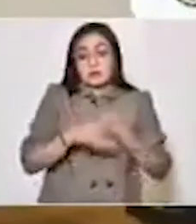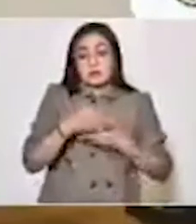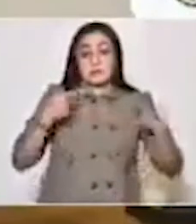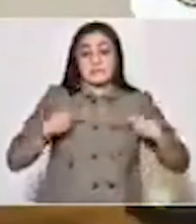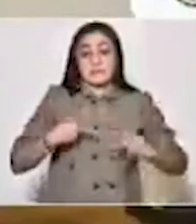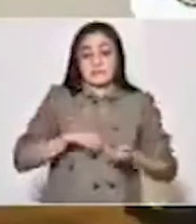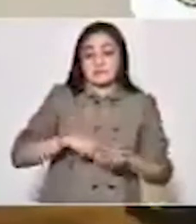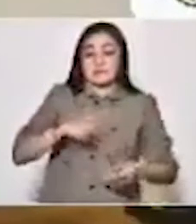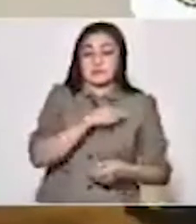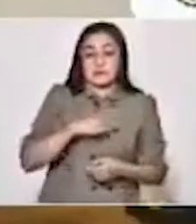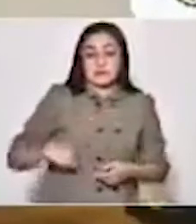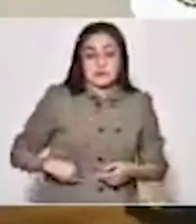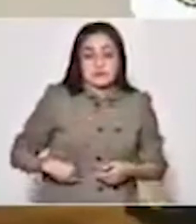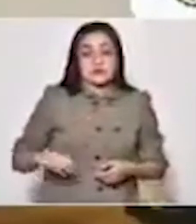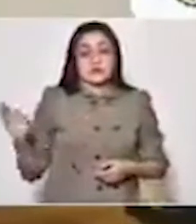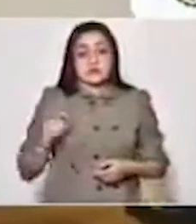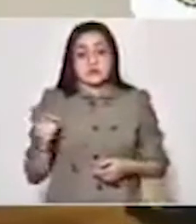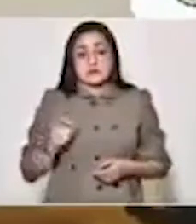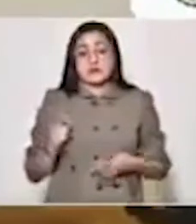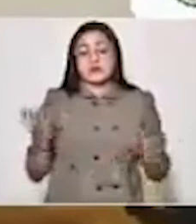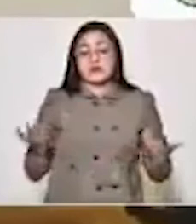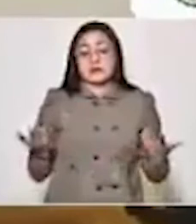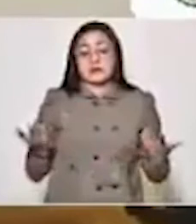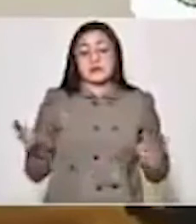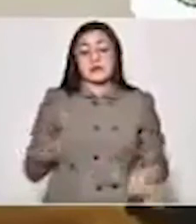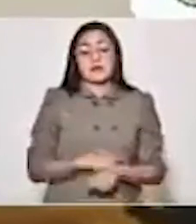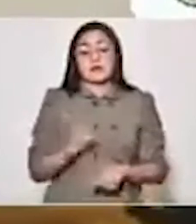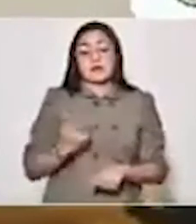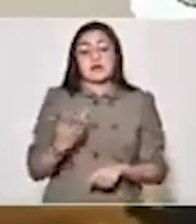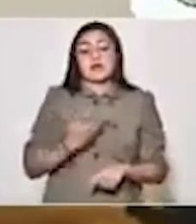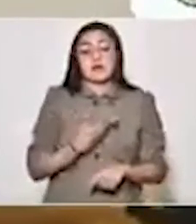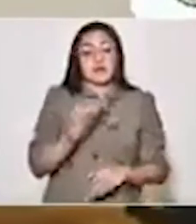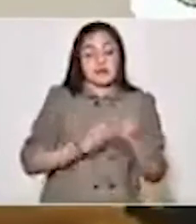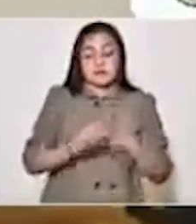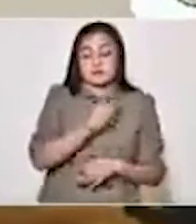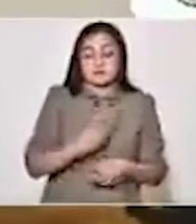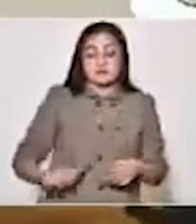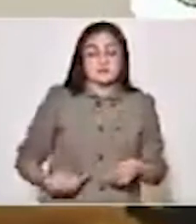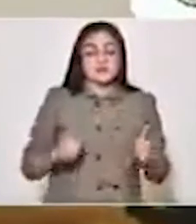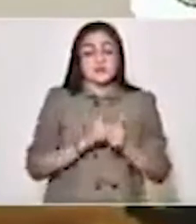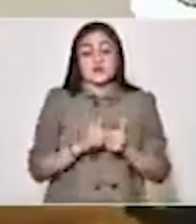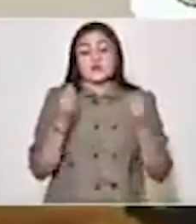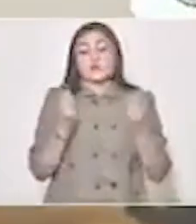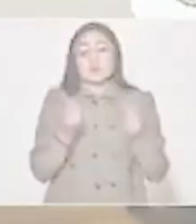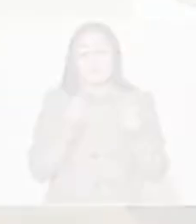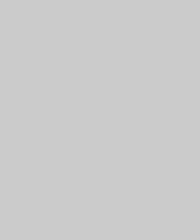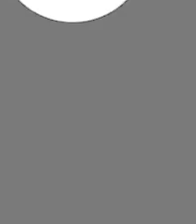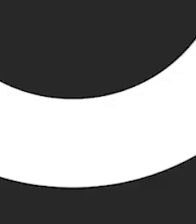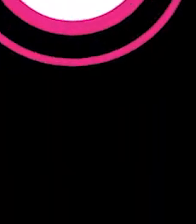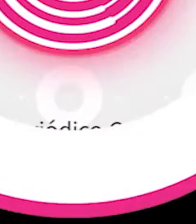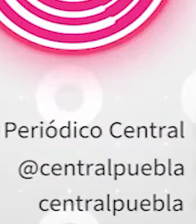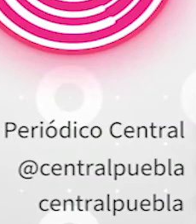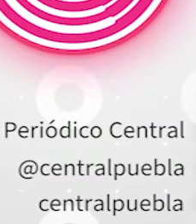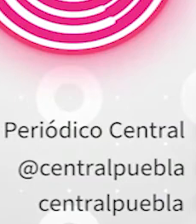sus municipios va a llegar a verlos, porque llegan todos los alcaldes con muchas expectativas.